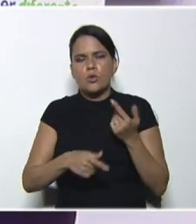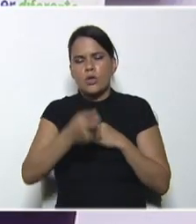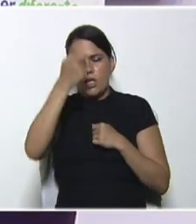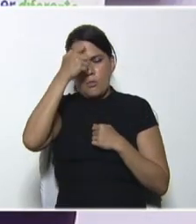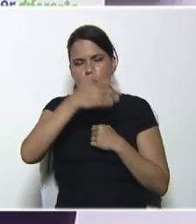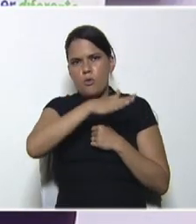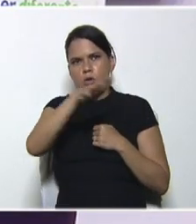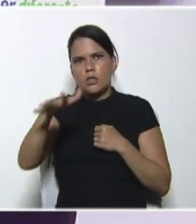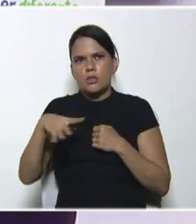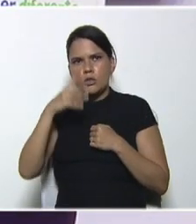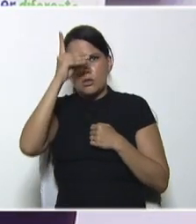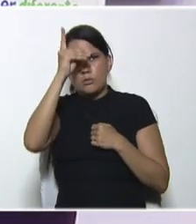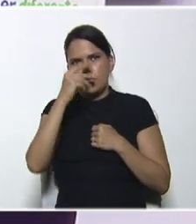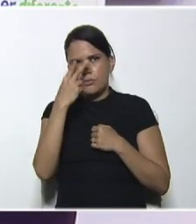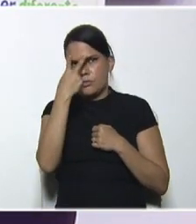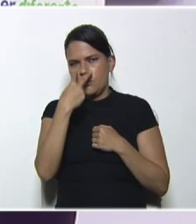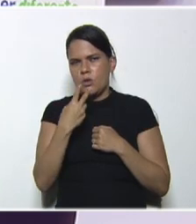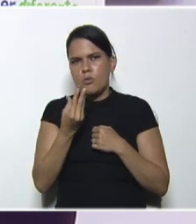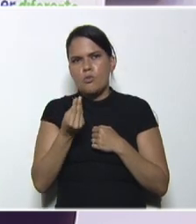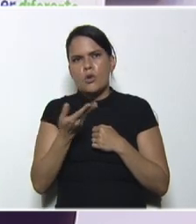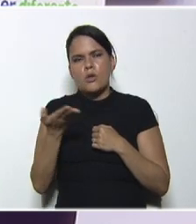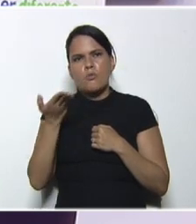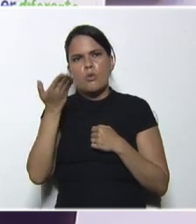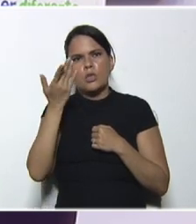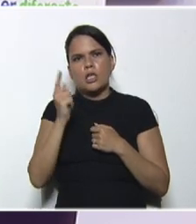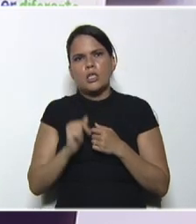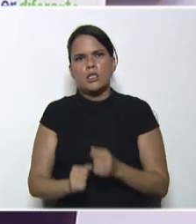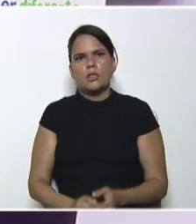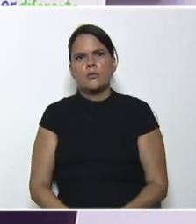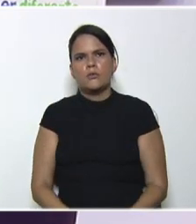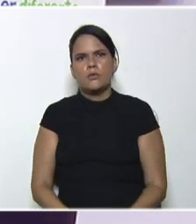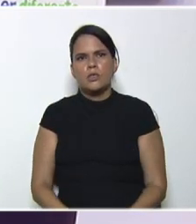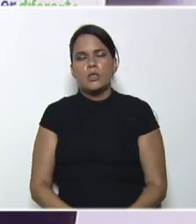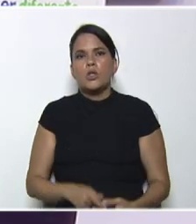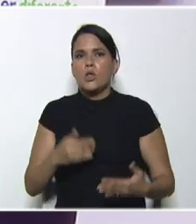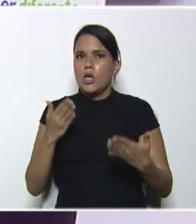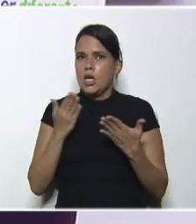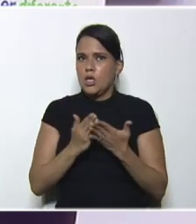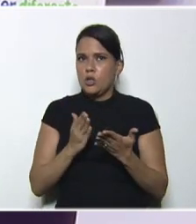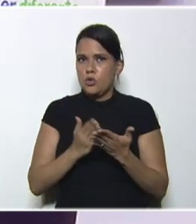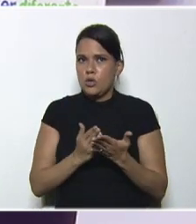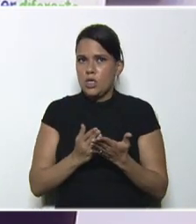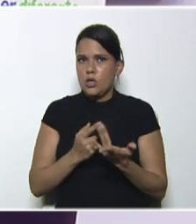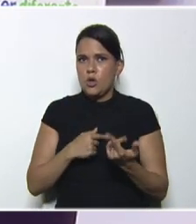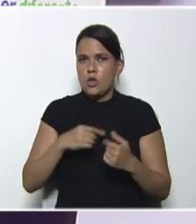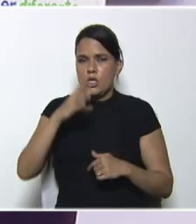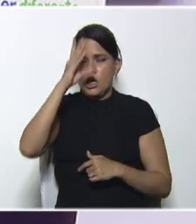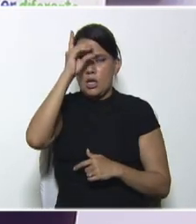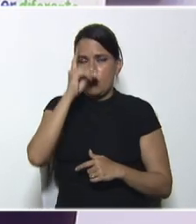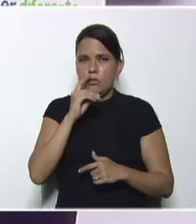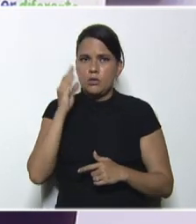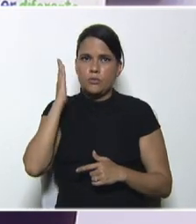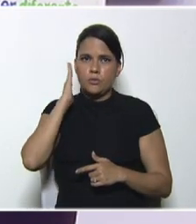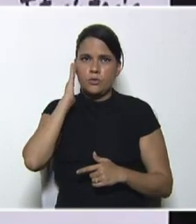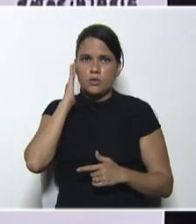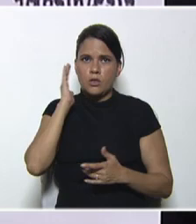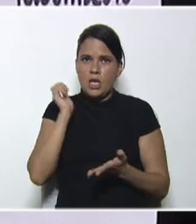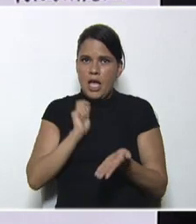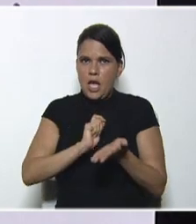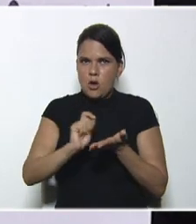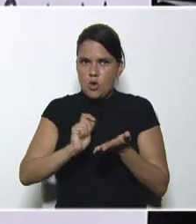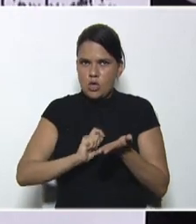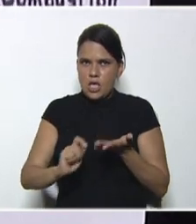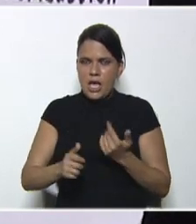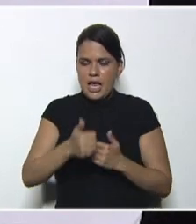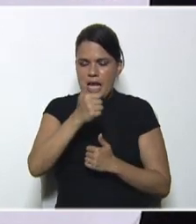deficiencias visuales. Y muy importante en el caso de nuestros estudiantes con deficiencias auditivas, anotar cada